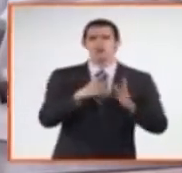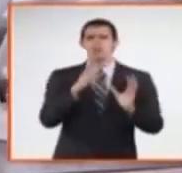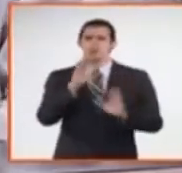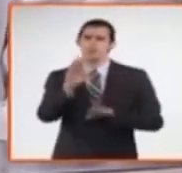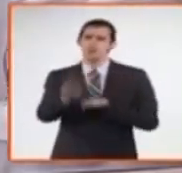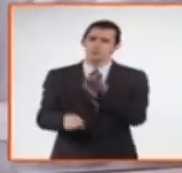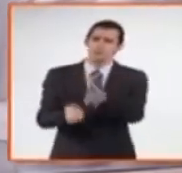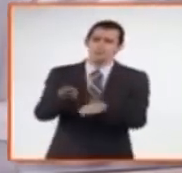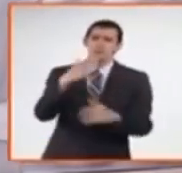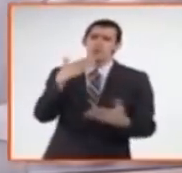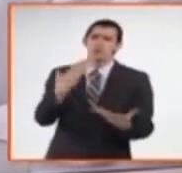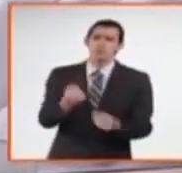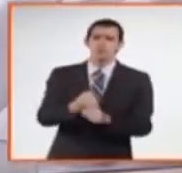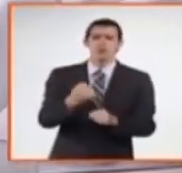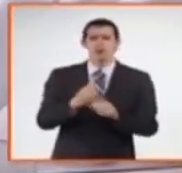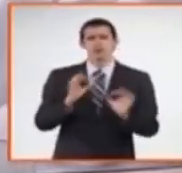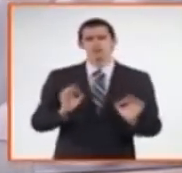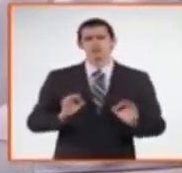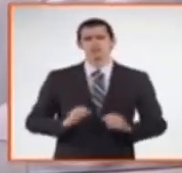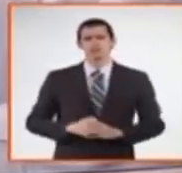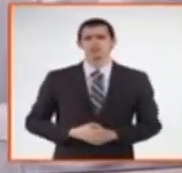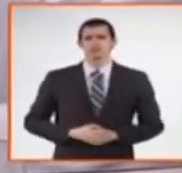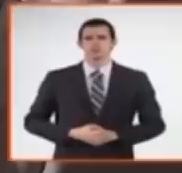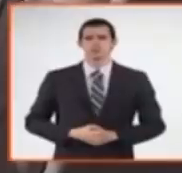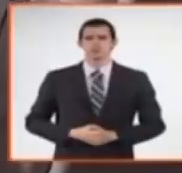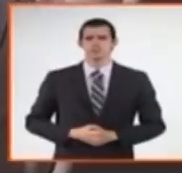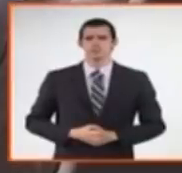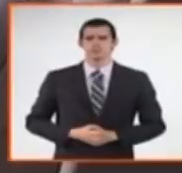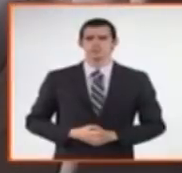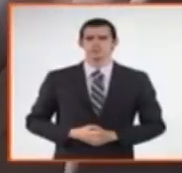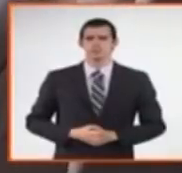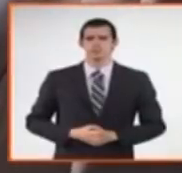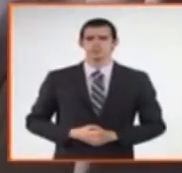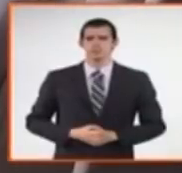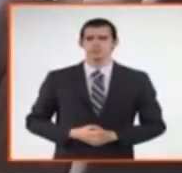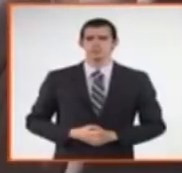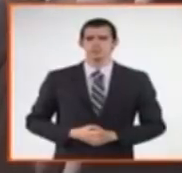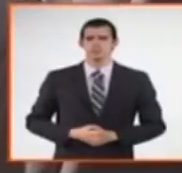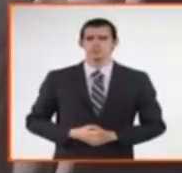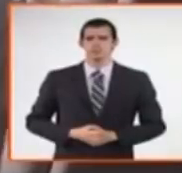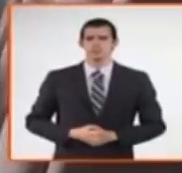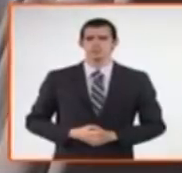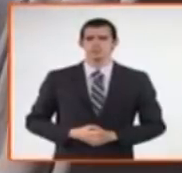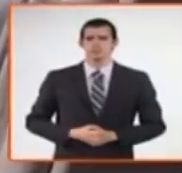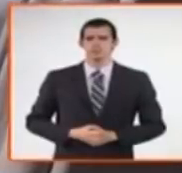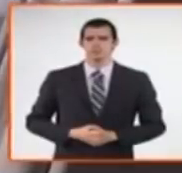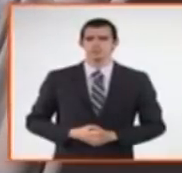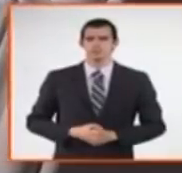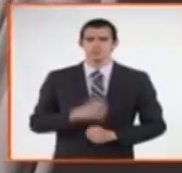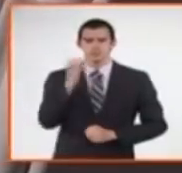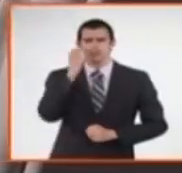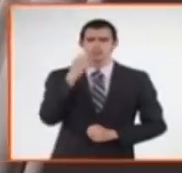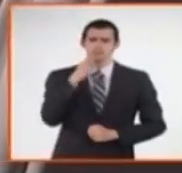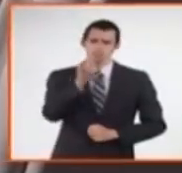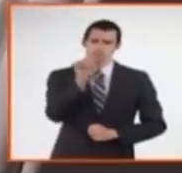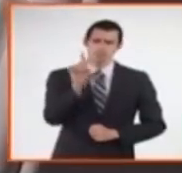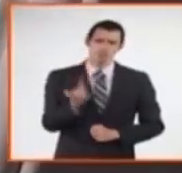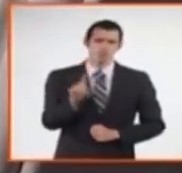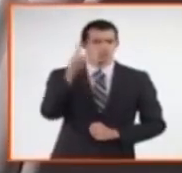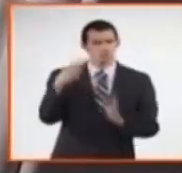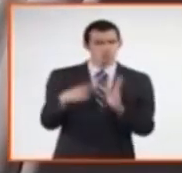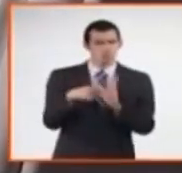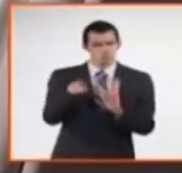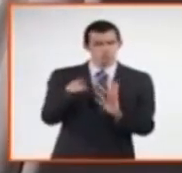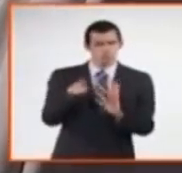sincronización de la respuesta y los conceptos pero eso es sigue siendo la mejor acción vacunar si en cualquier esquema